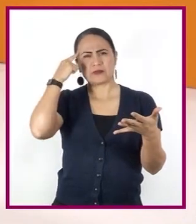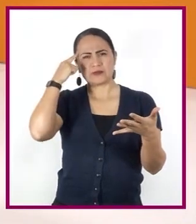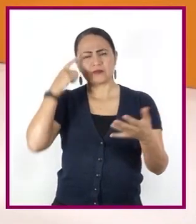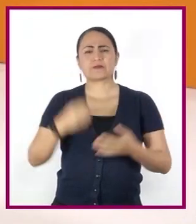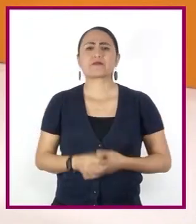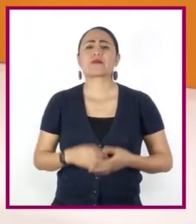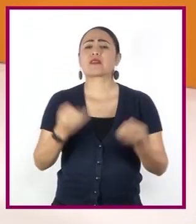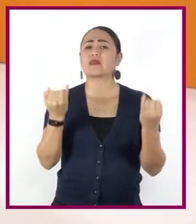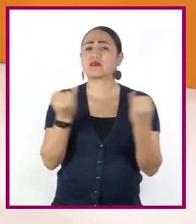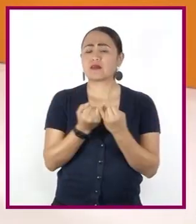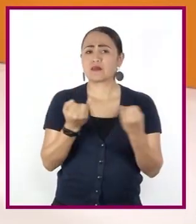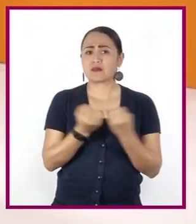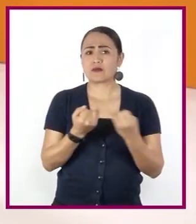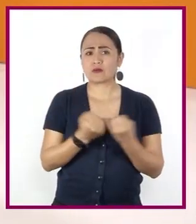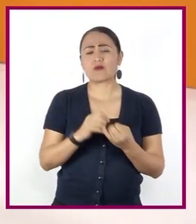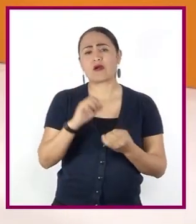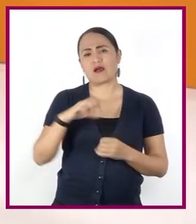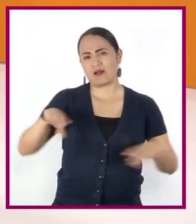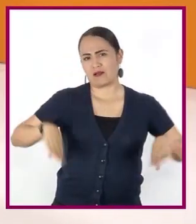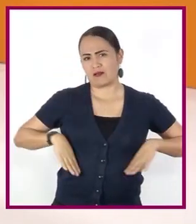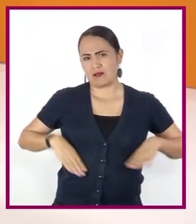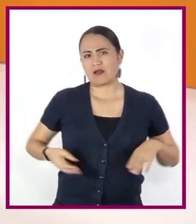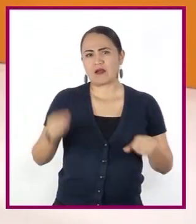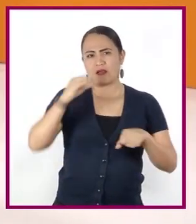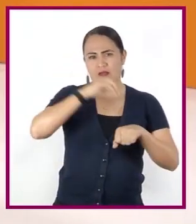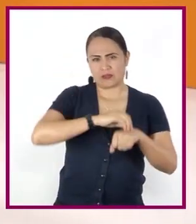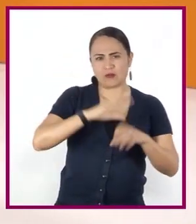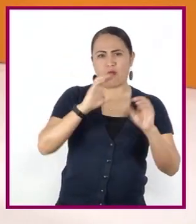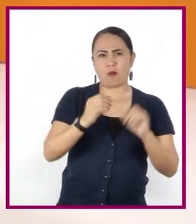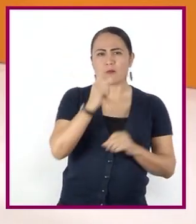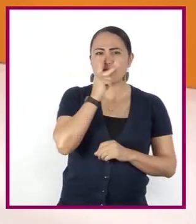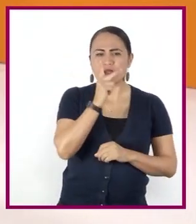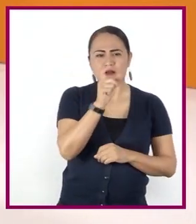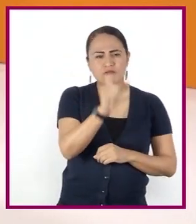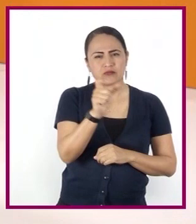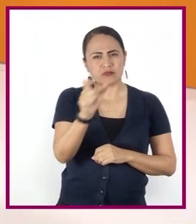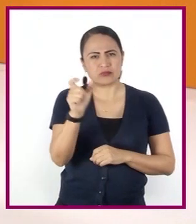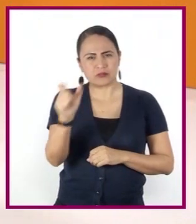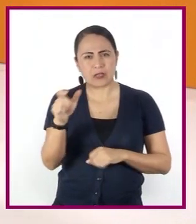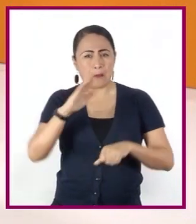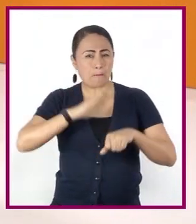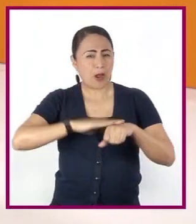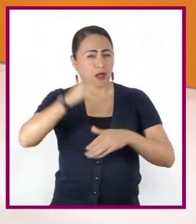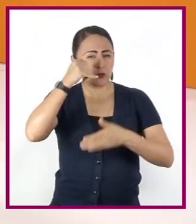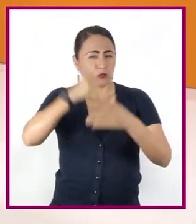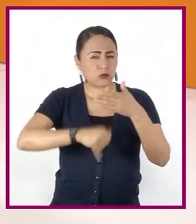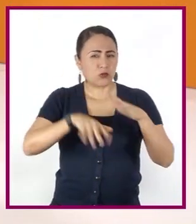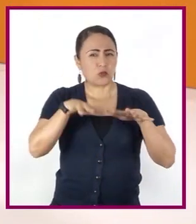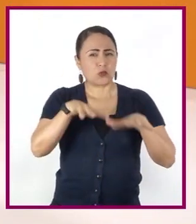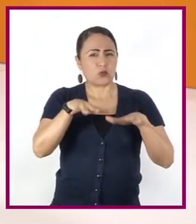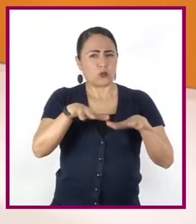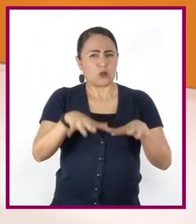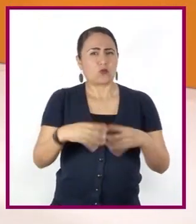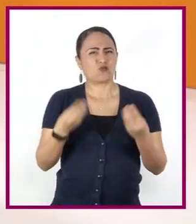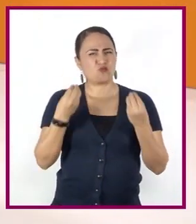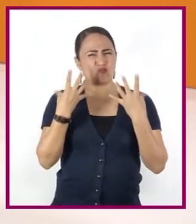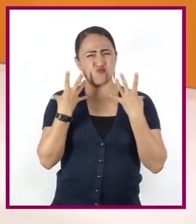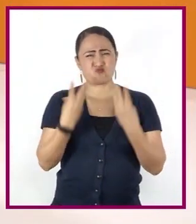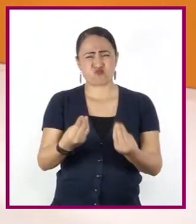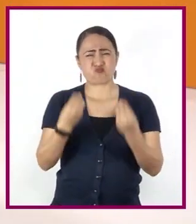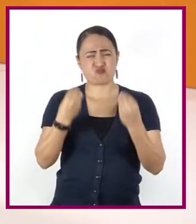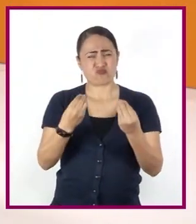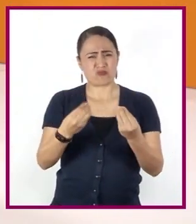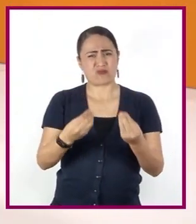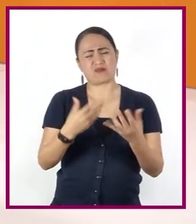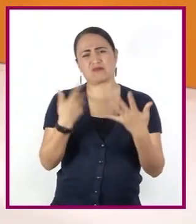También concluimos que hay adjetivos y frases adjetivas que dan énfasis, como en el ejemplo de bastante abrumadora,